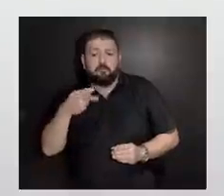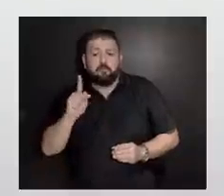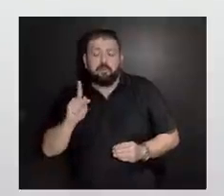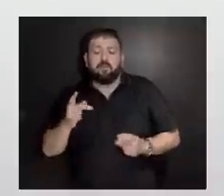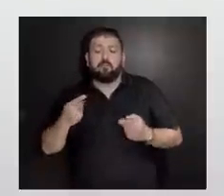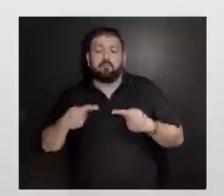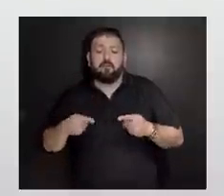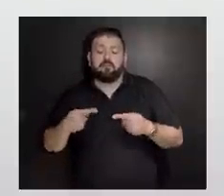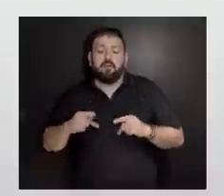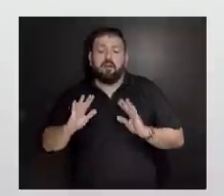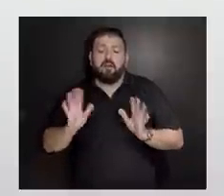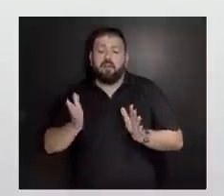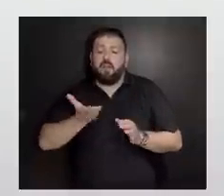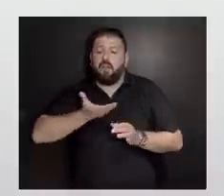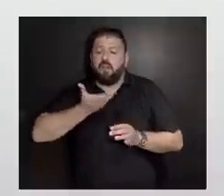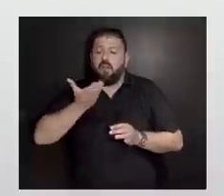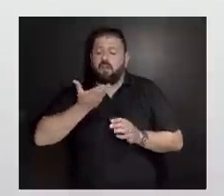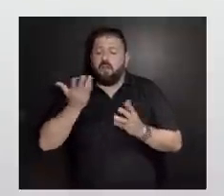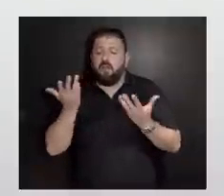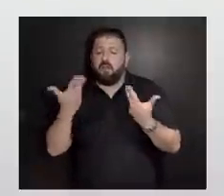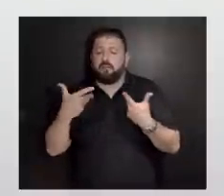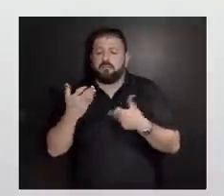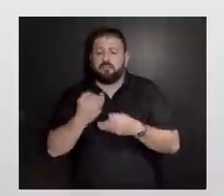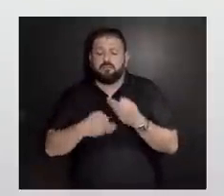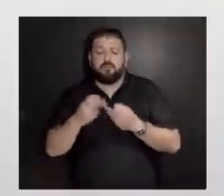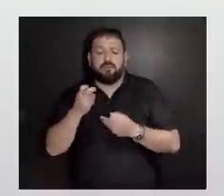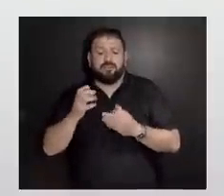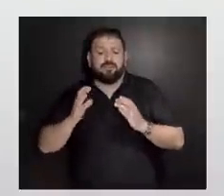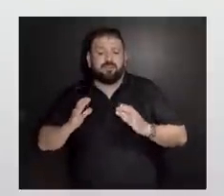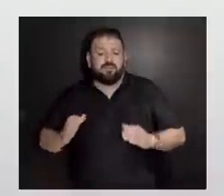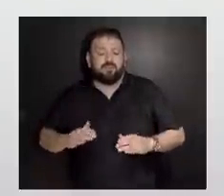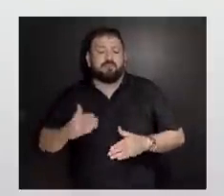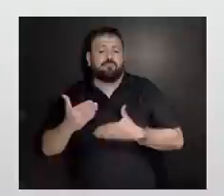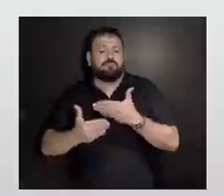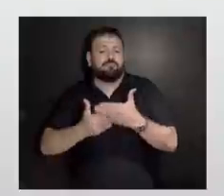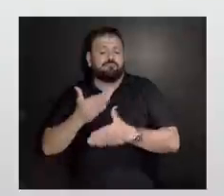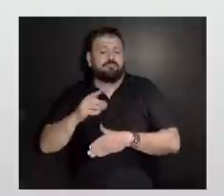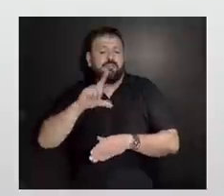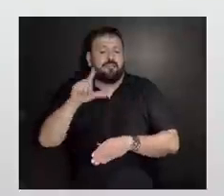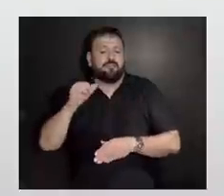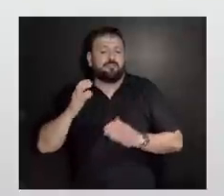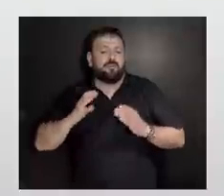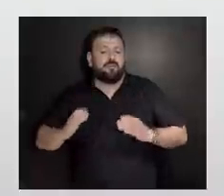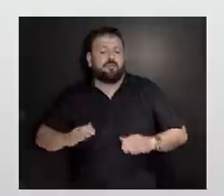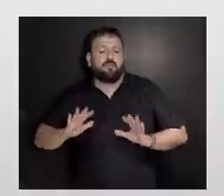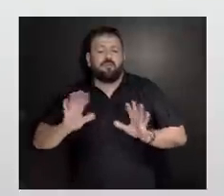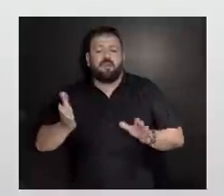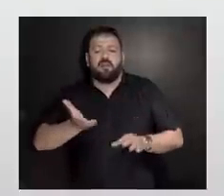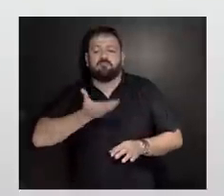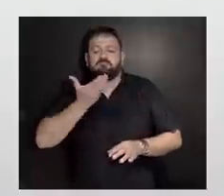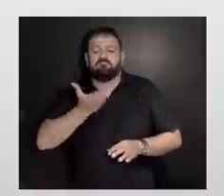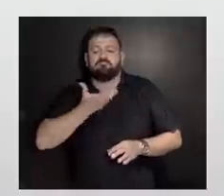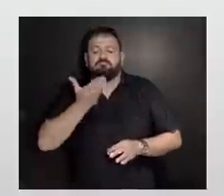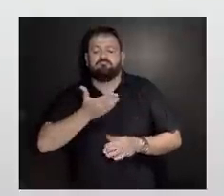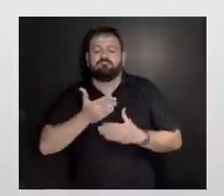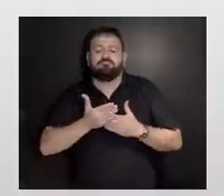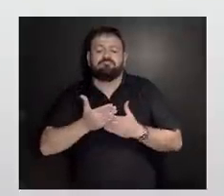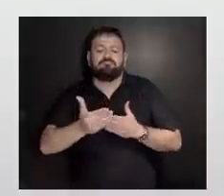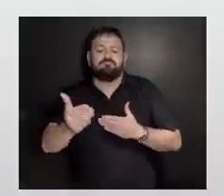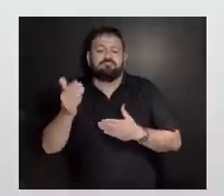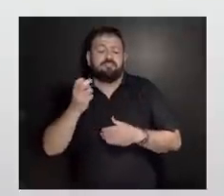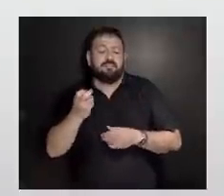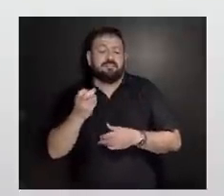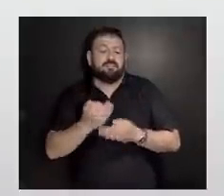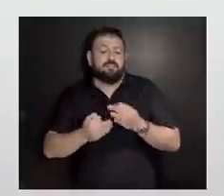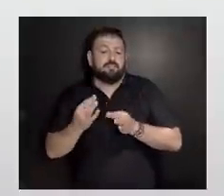con hipoglucemias que nuestro cuerpo a largo plazo se acostumbra a todo. Entonces, si por ejemplo es una constante